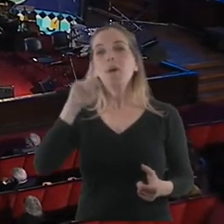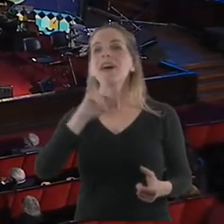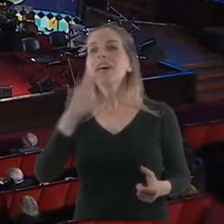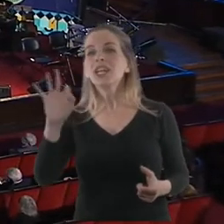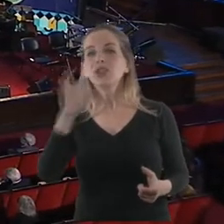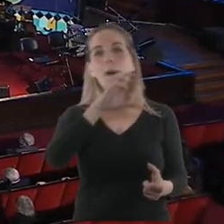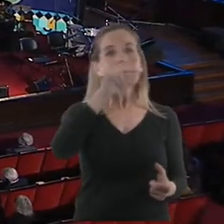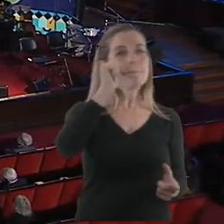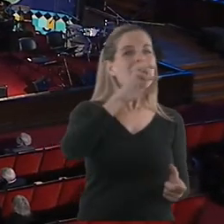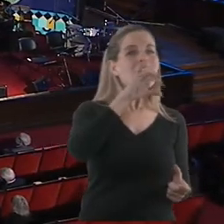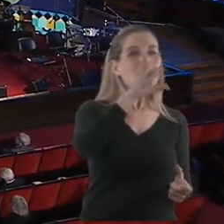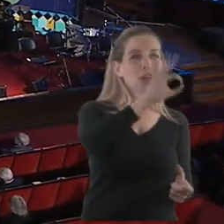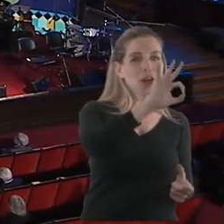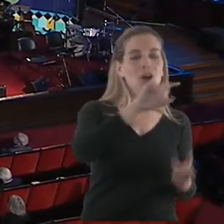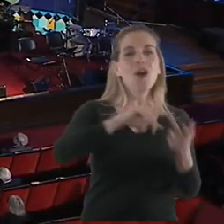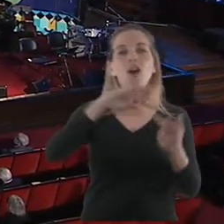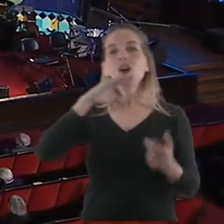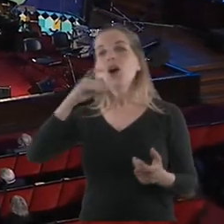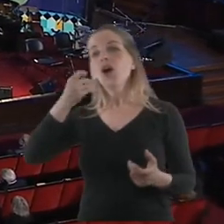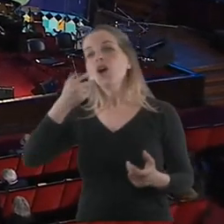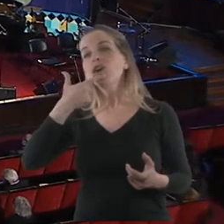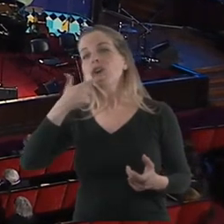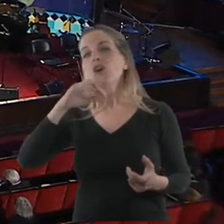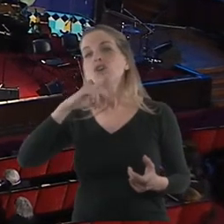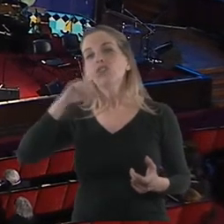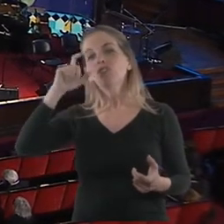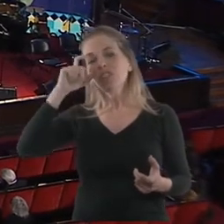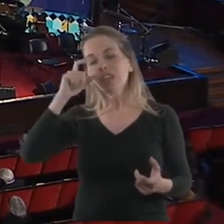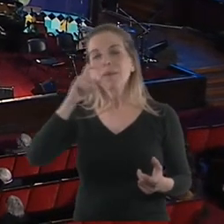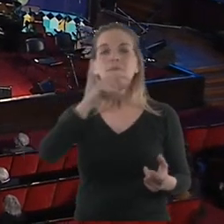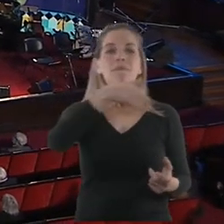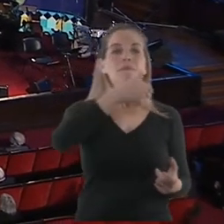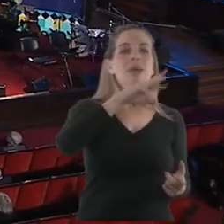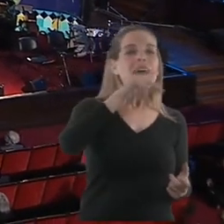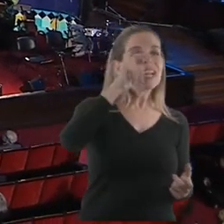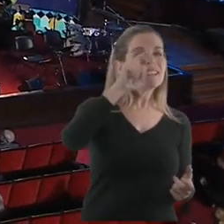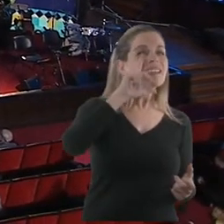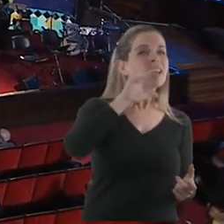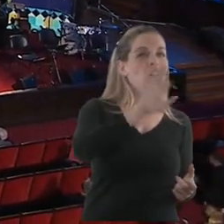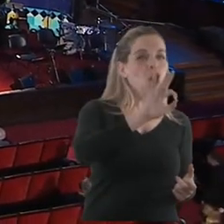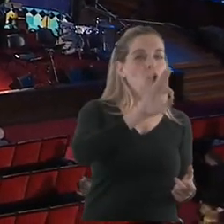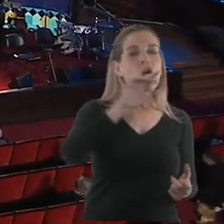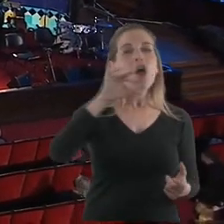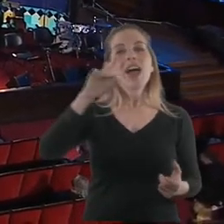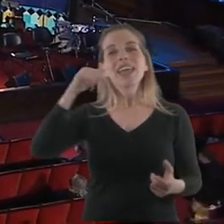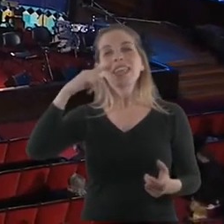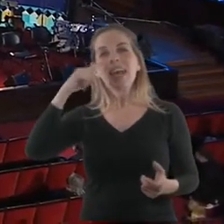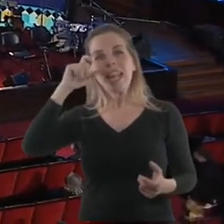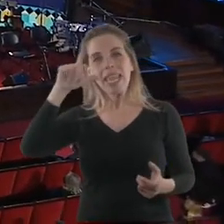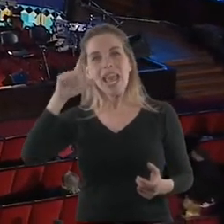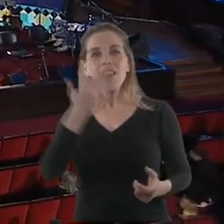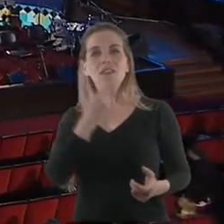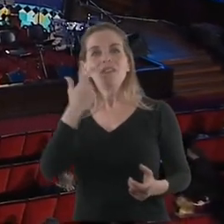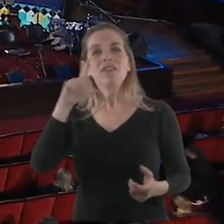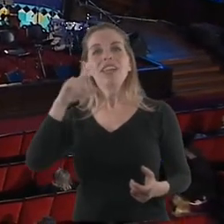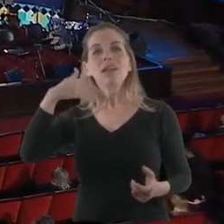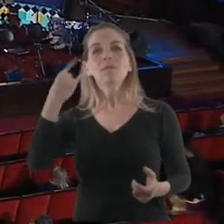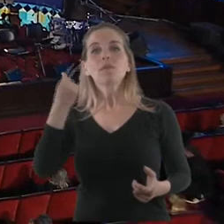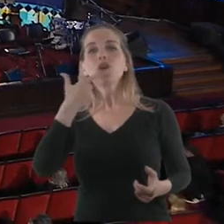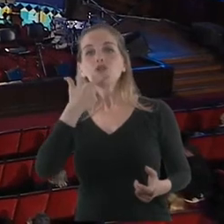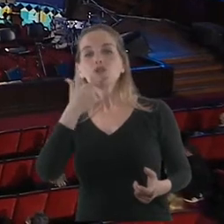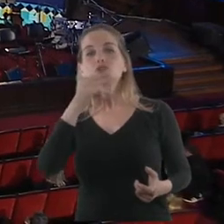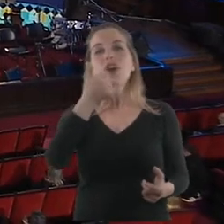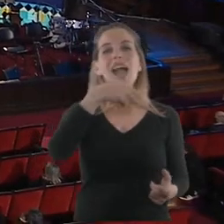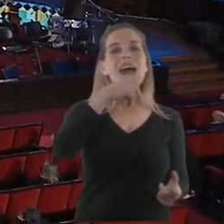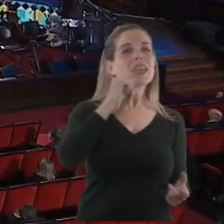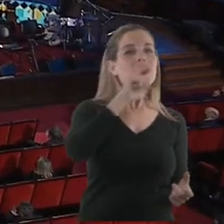Pedro Ferraína, José Luis Ferrería, Marcelo Figueiras, Daniel Filmus, Aníbal